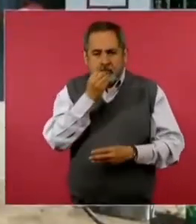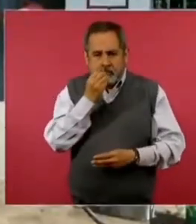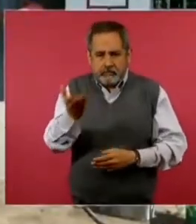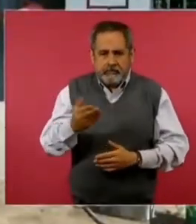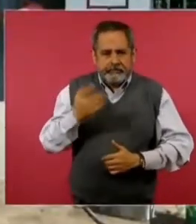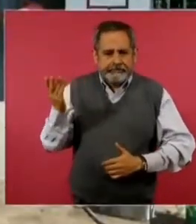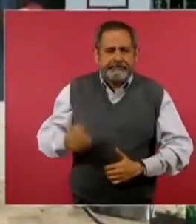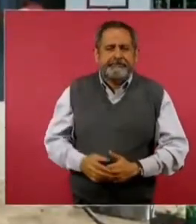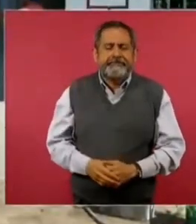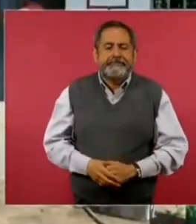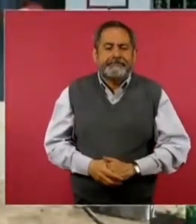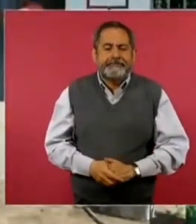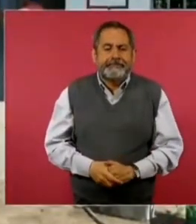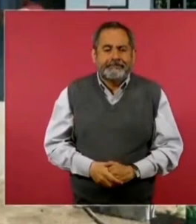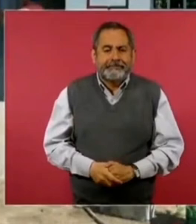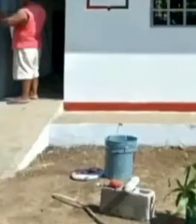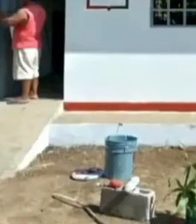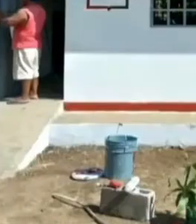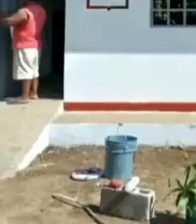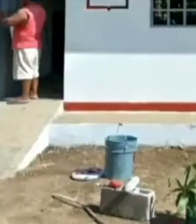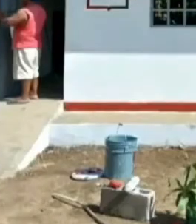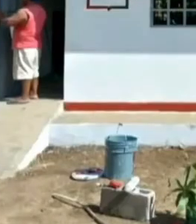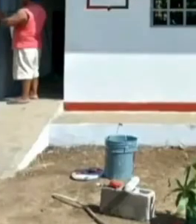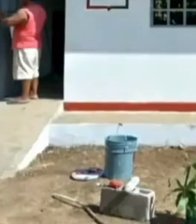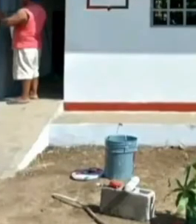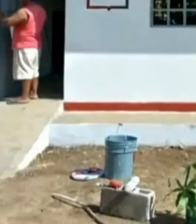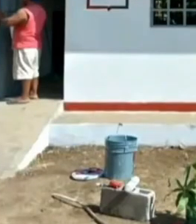permito informar que este año hemos beneficiado a